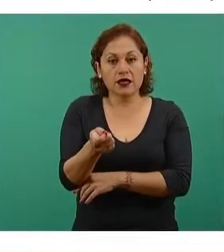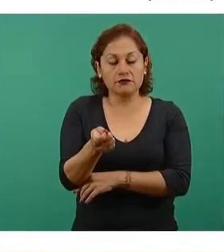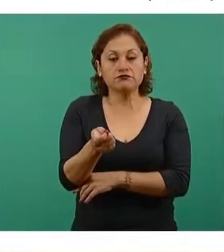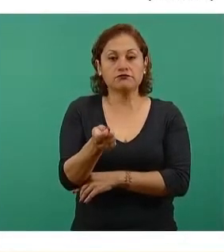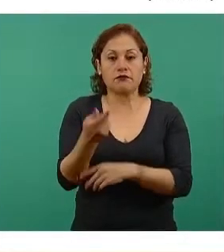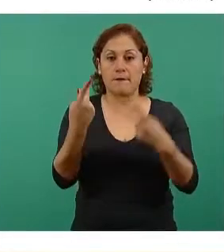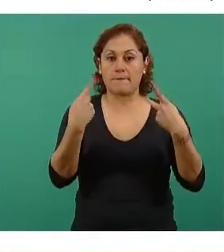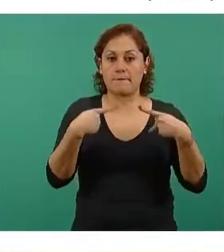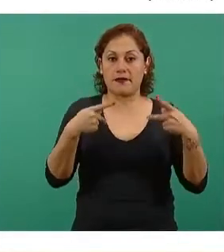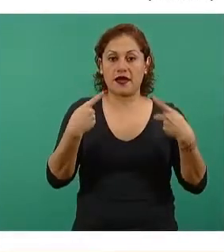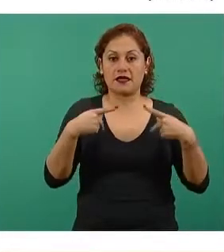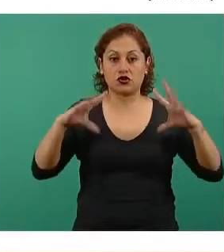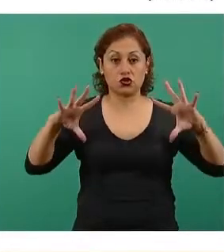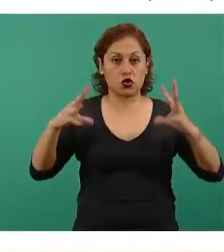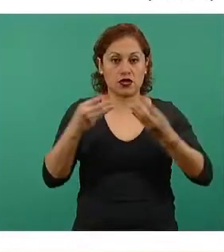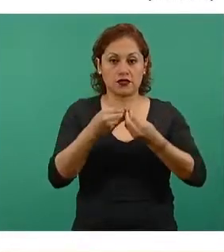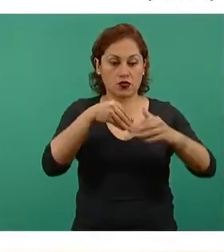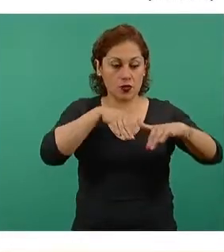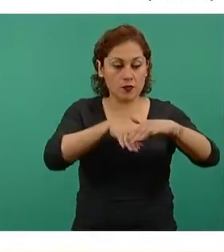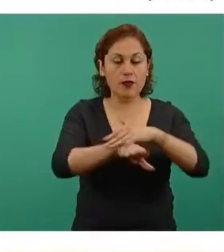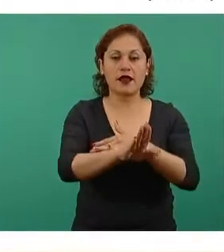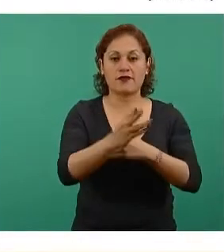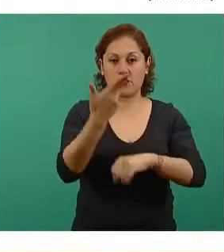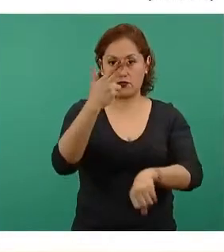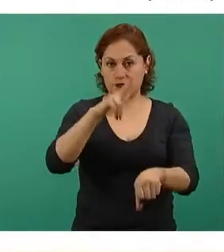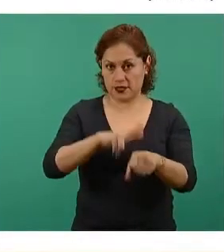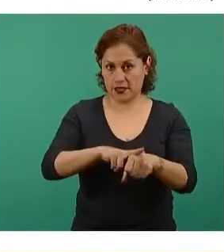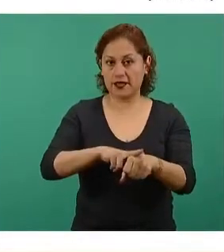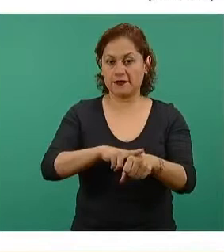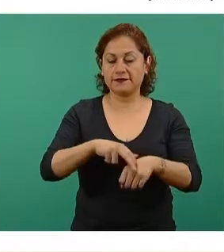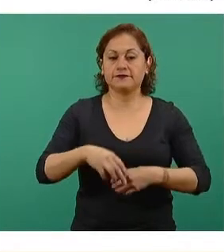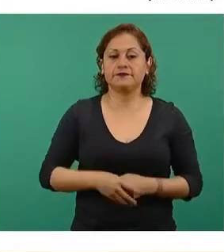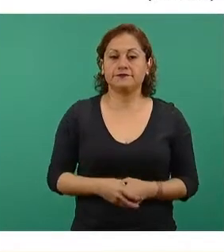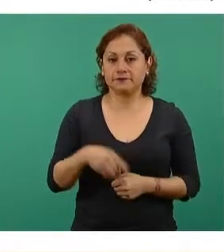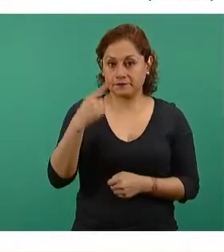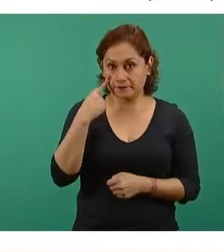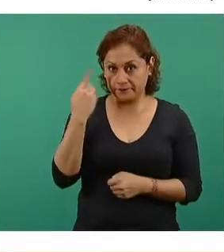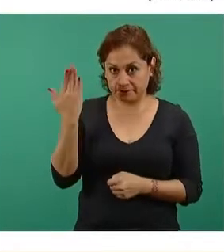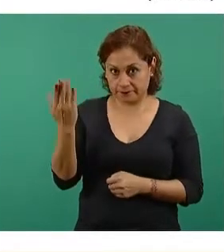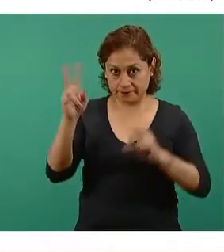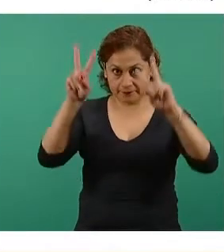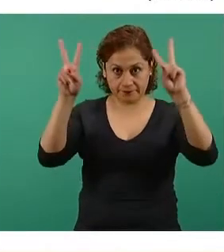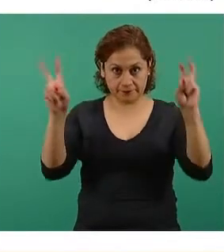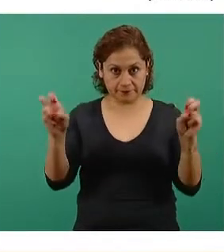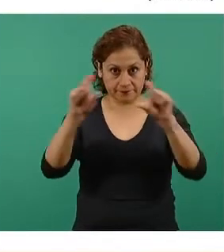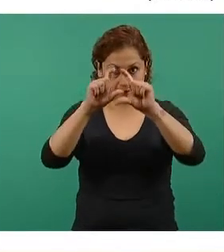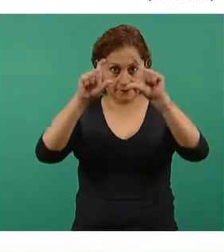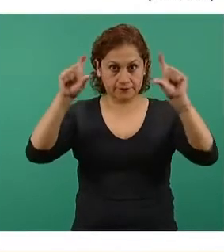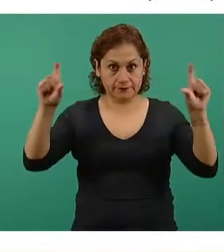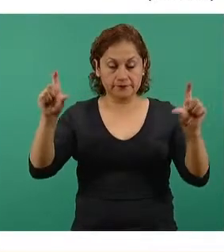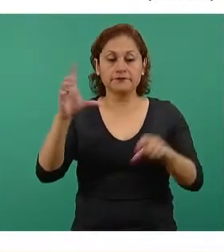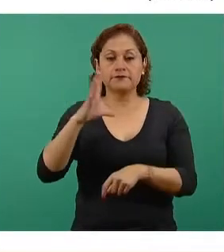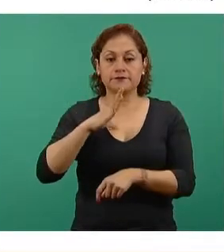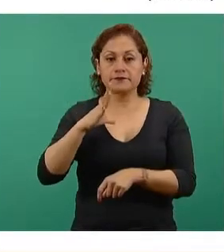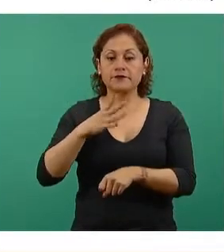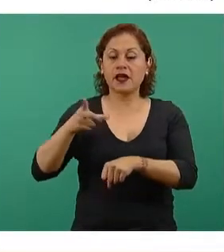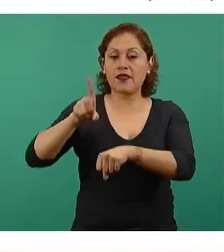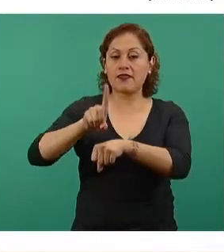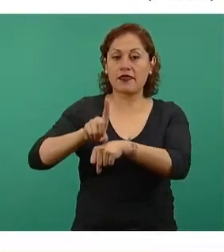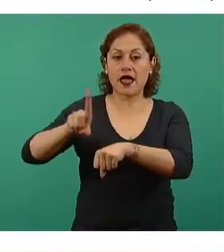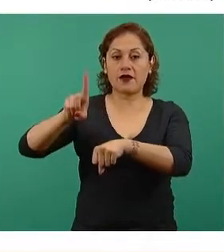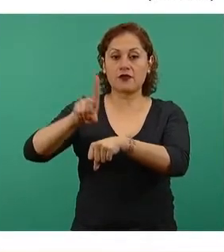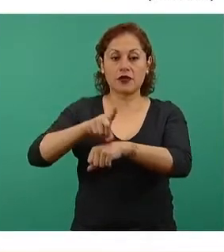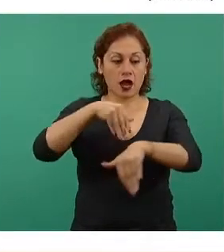de personas hospitalizadas en el país. Como bien dice el título de este gráfico, se refiere a la evolución diaria de